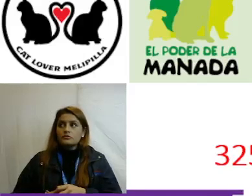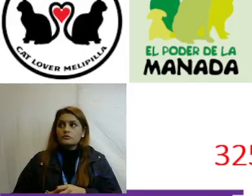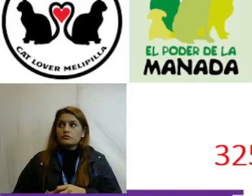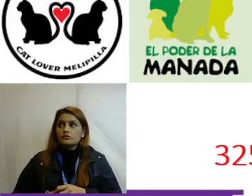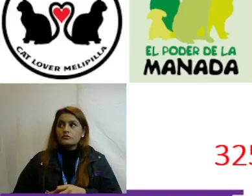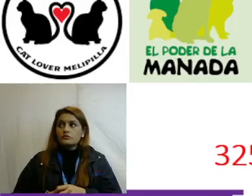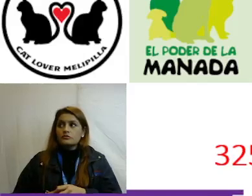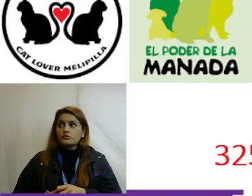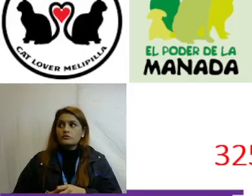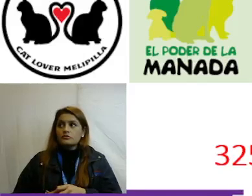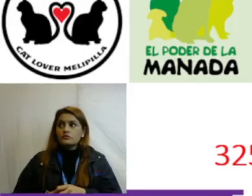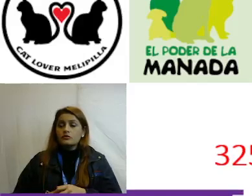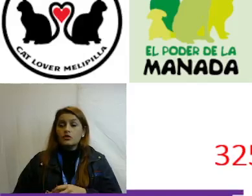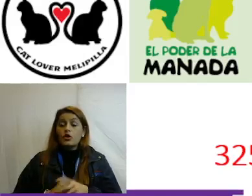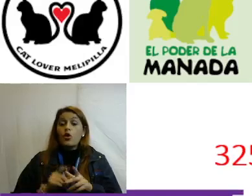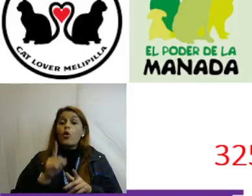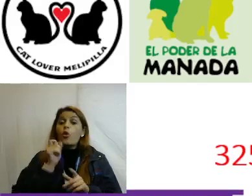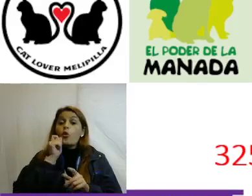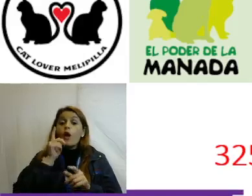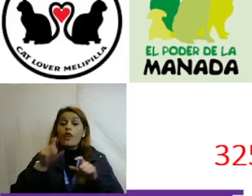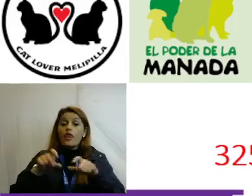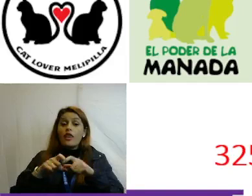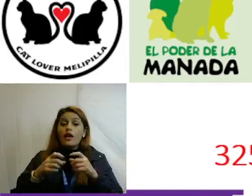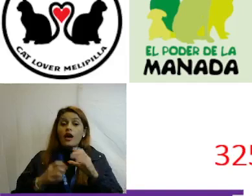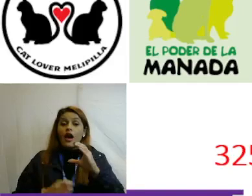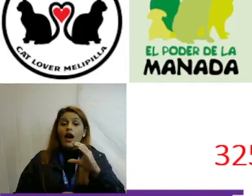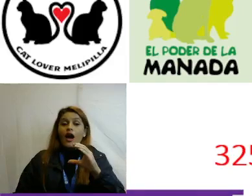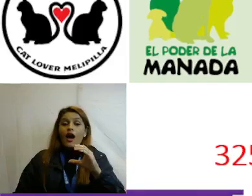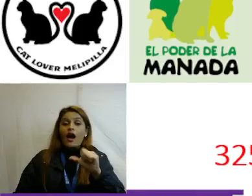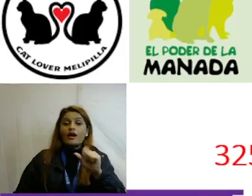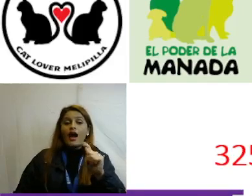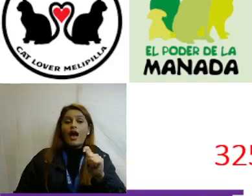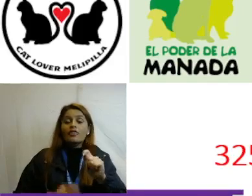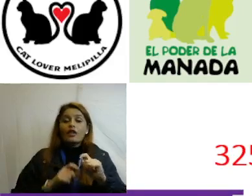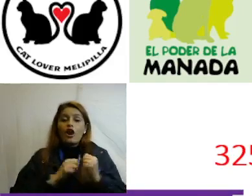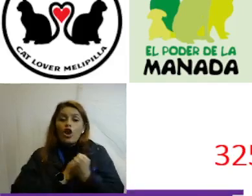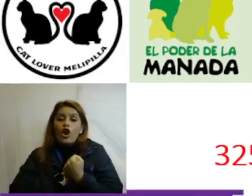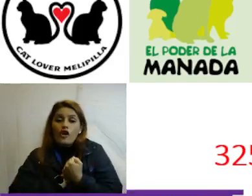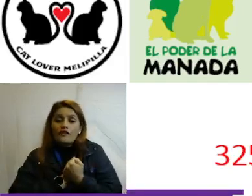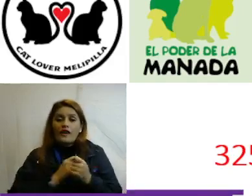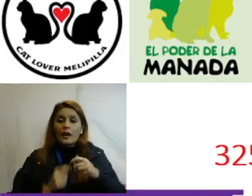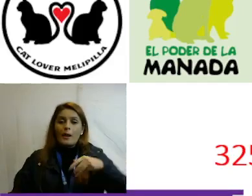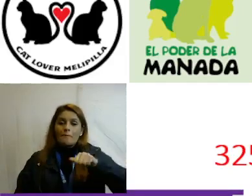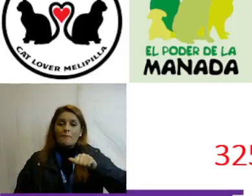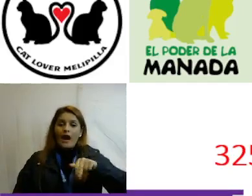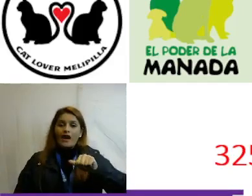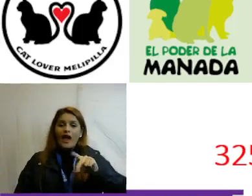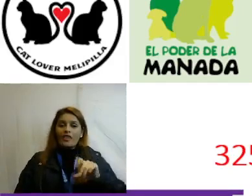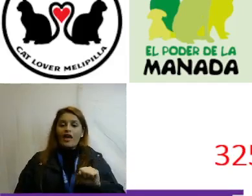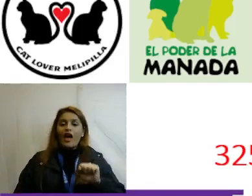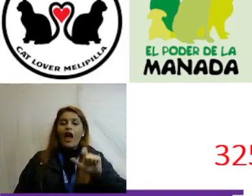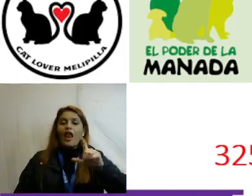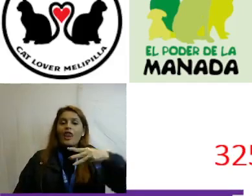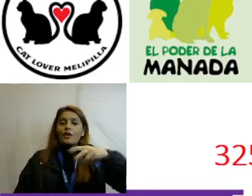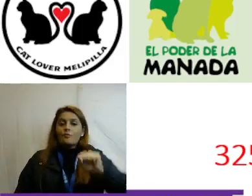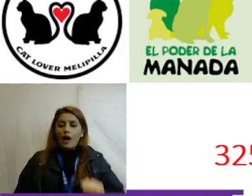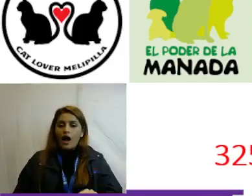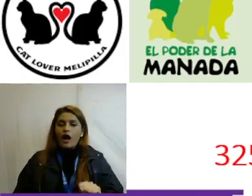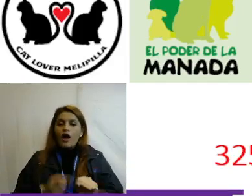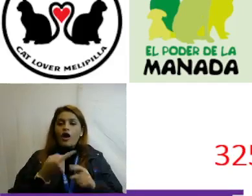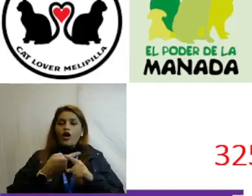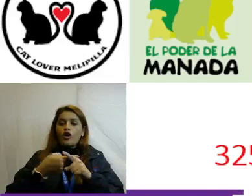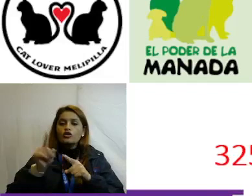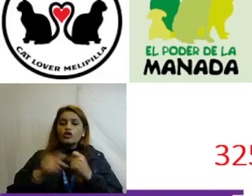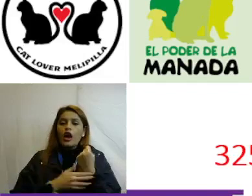cabe mencionar a la organización Cal Lover, El Poder de la Manada, Fundación Alma Chile, Ayudando Peluditos,